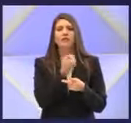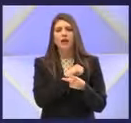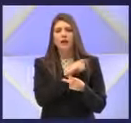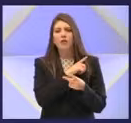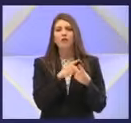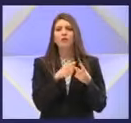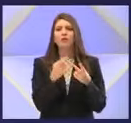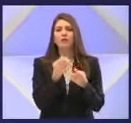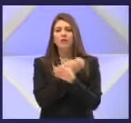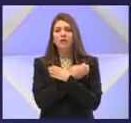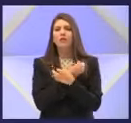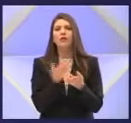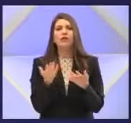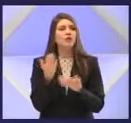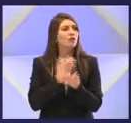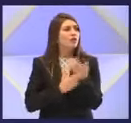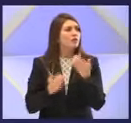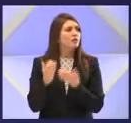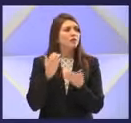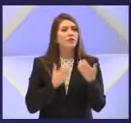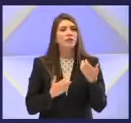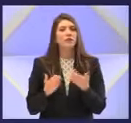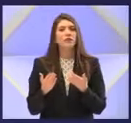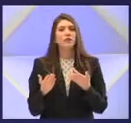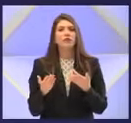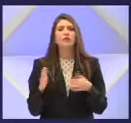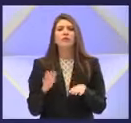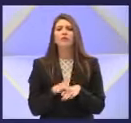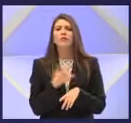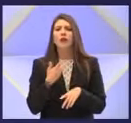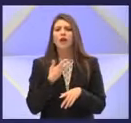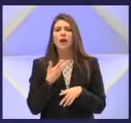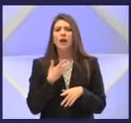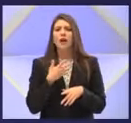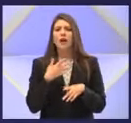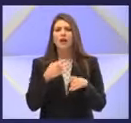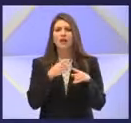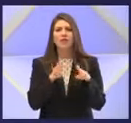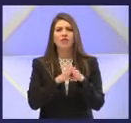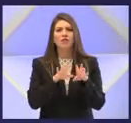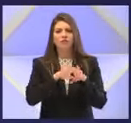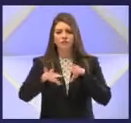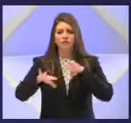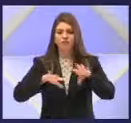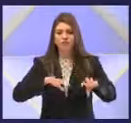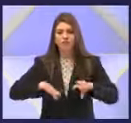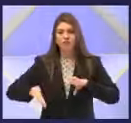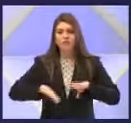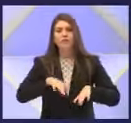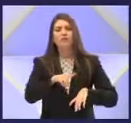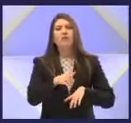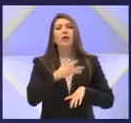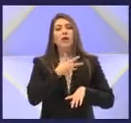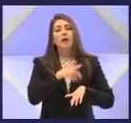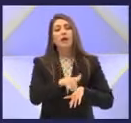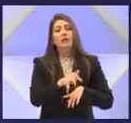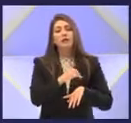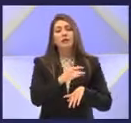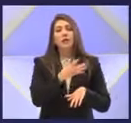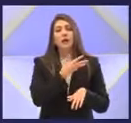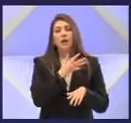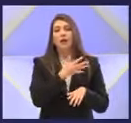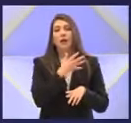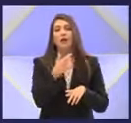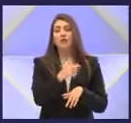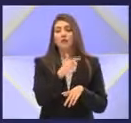porque hay un mundo tan dividido entre los países que sí tienen y los que no o dentro de cada país lo